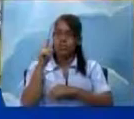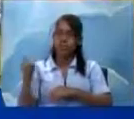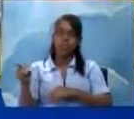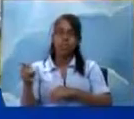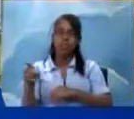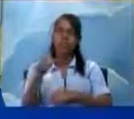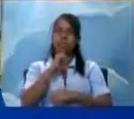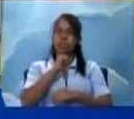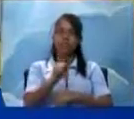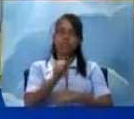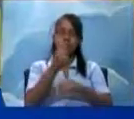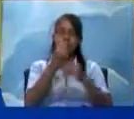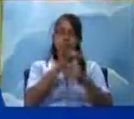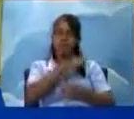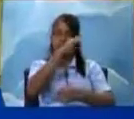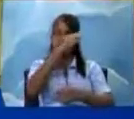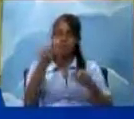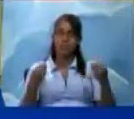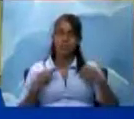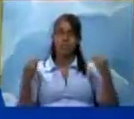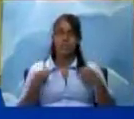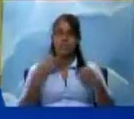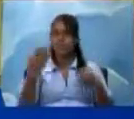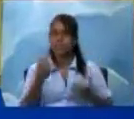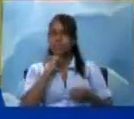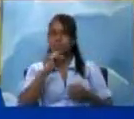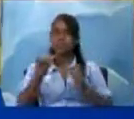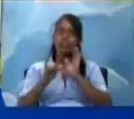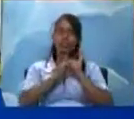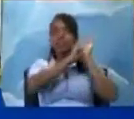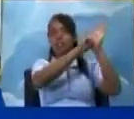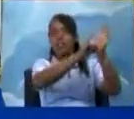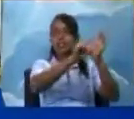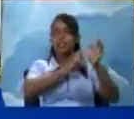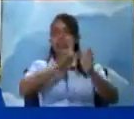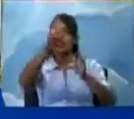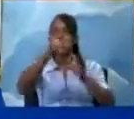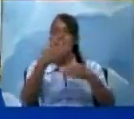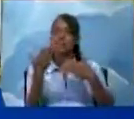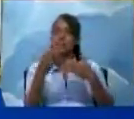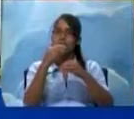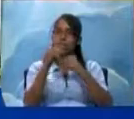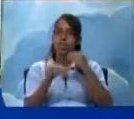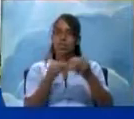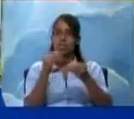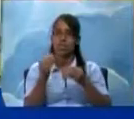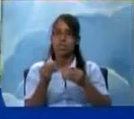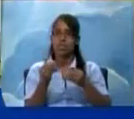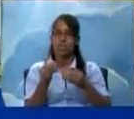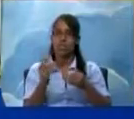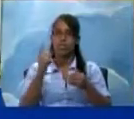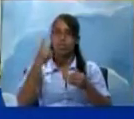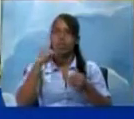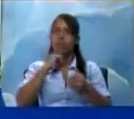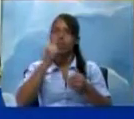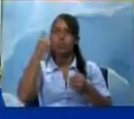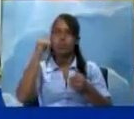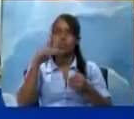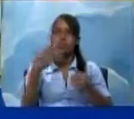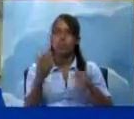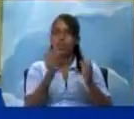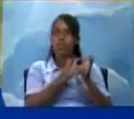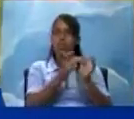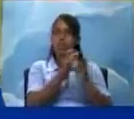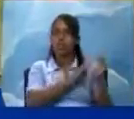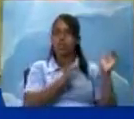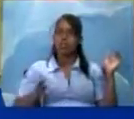él. Ese espíritu viviente que es imagen del que lo creó. Es por eso que